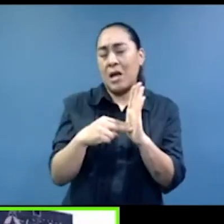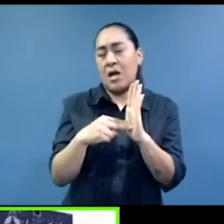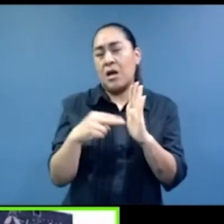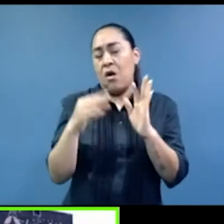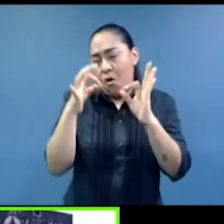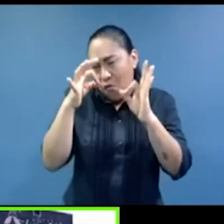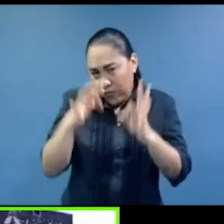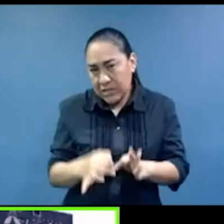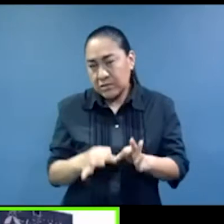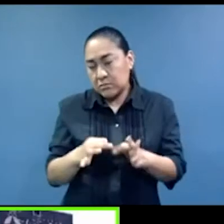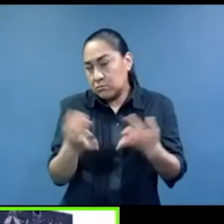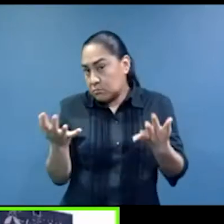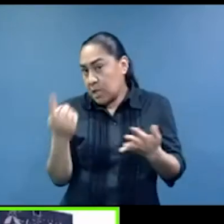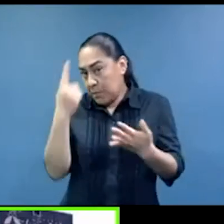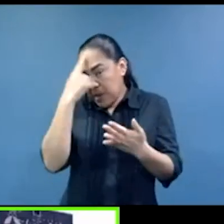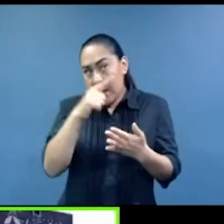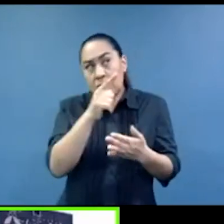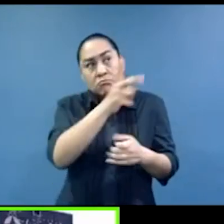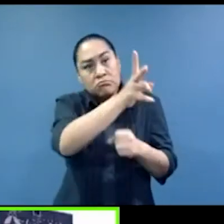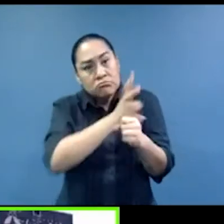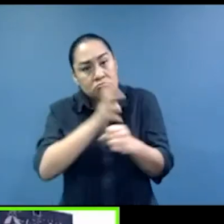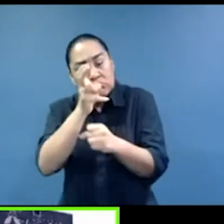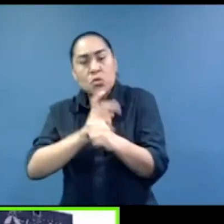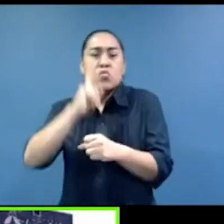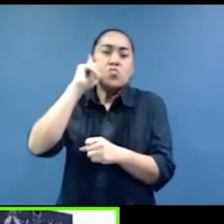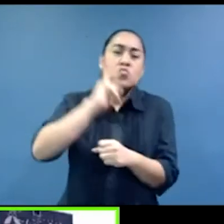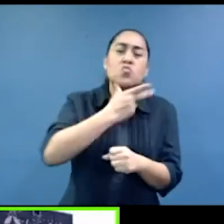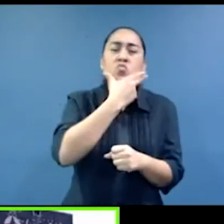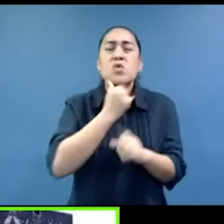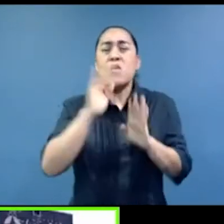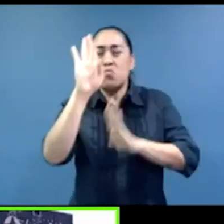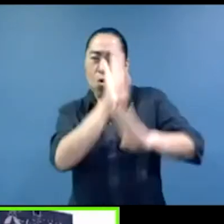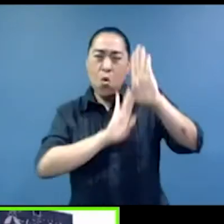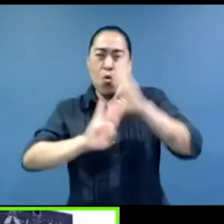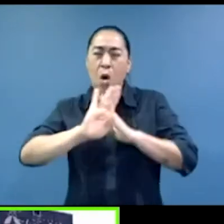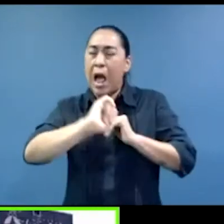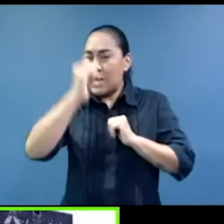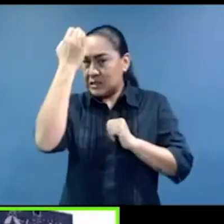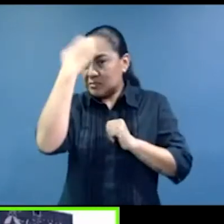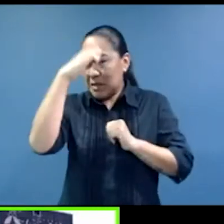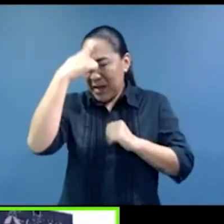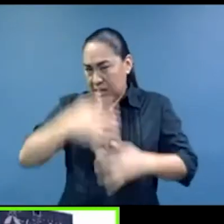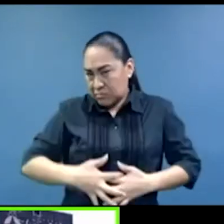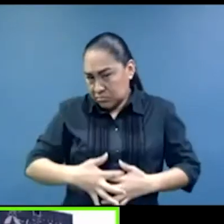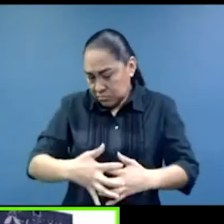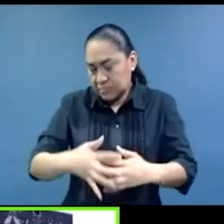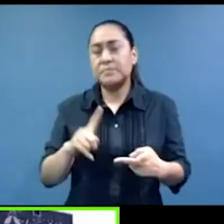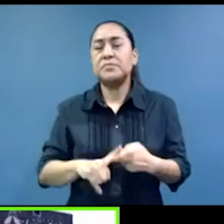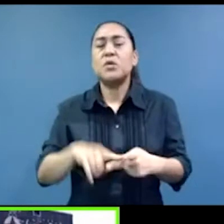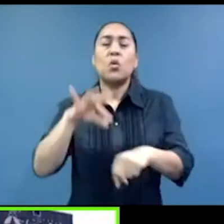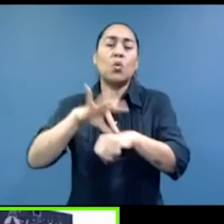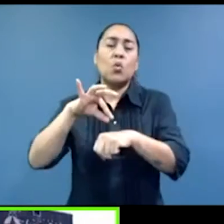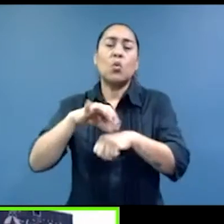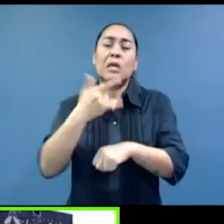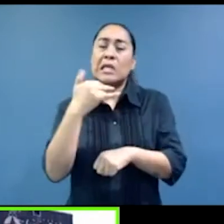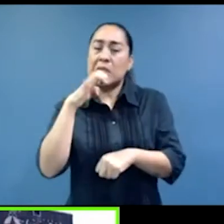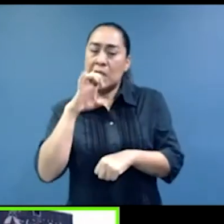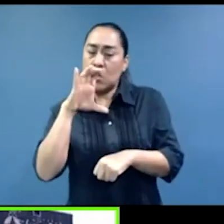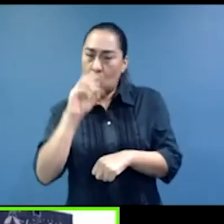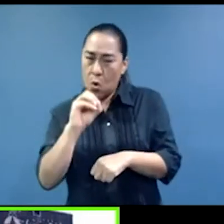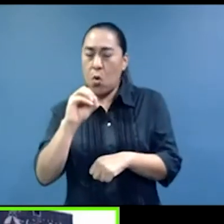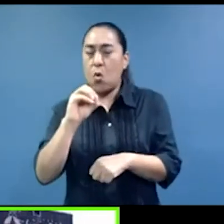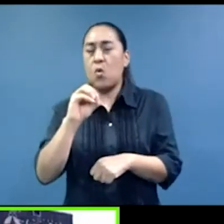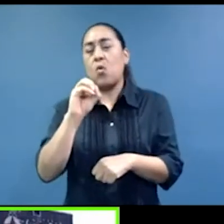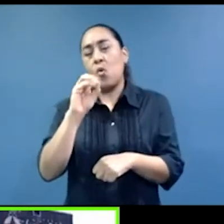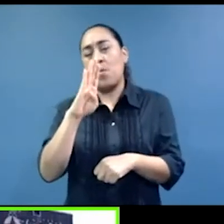se inviten a biólogos y biólogas de la reproducción, a gineco obstetras de la reproducción